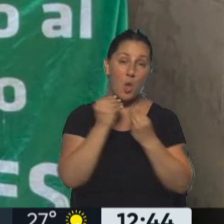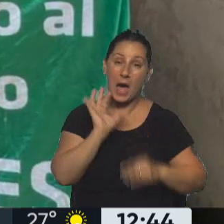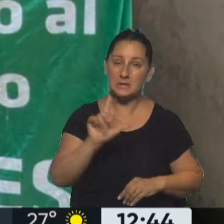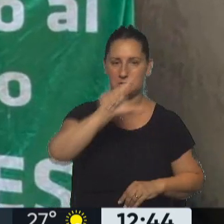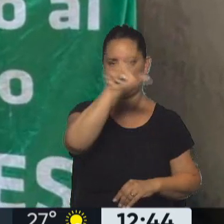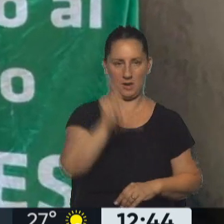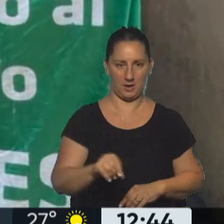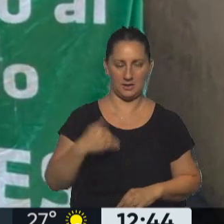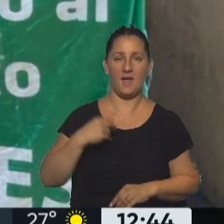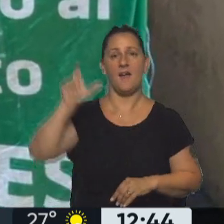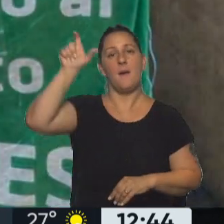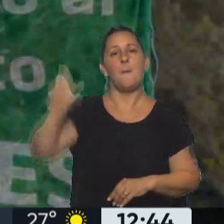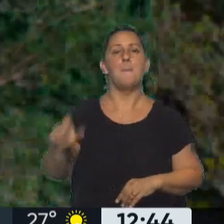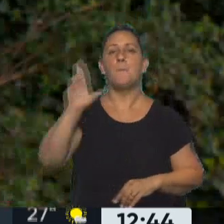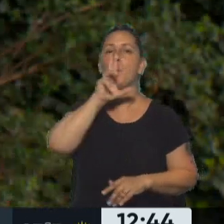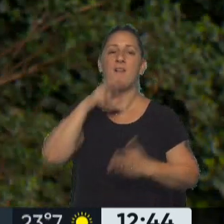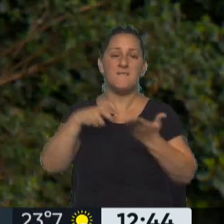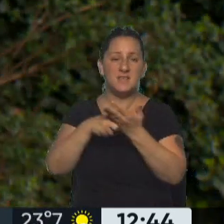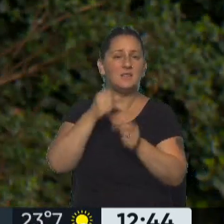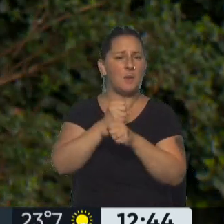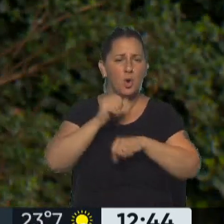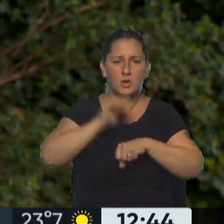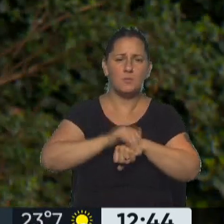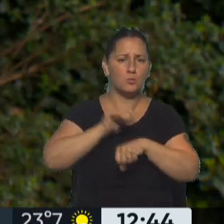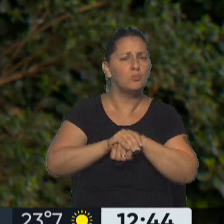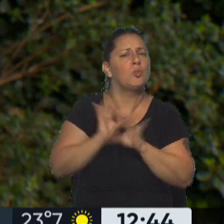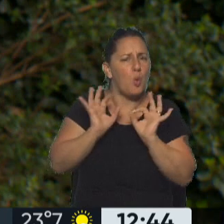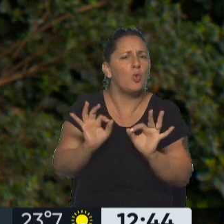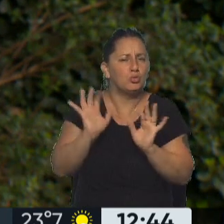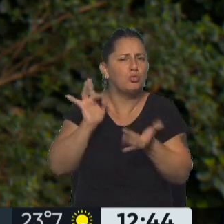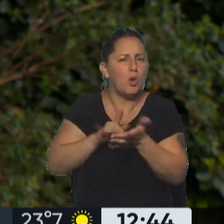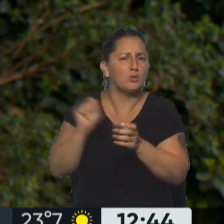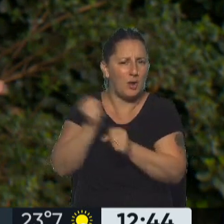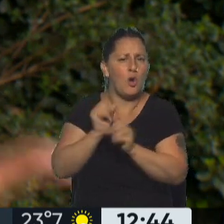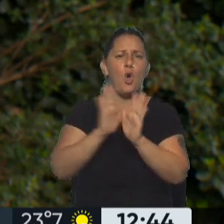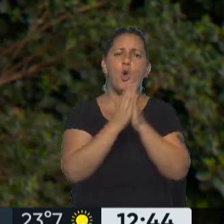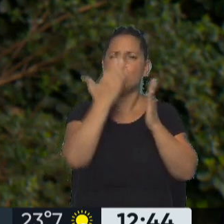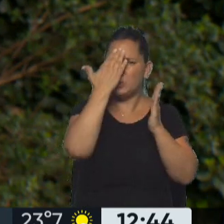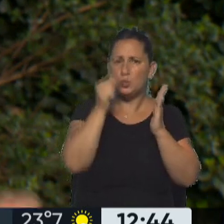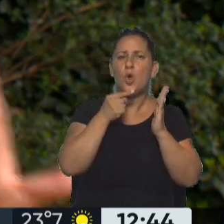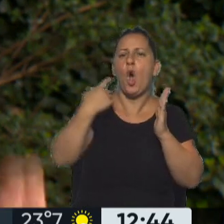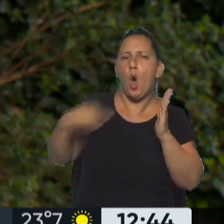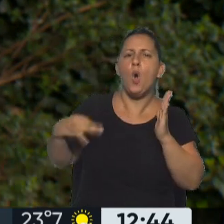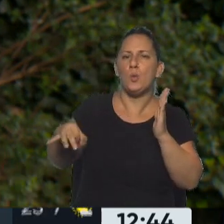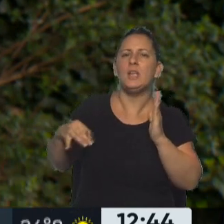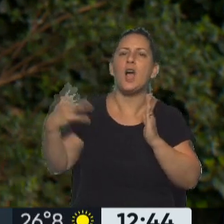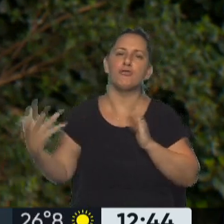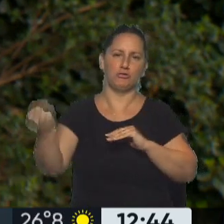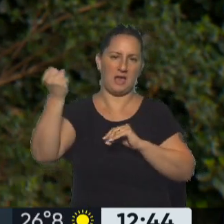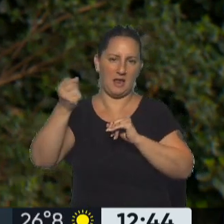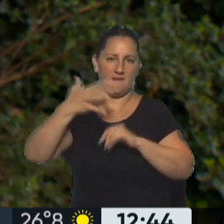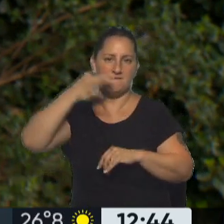la fiscal trabajó con muchísima responsabilidad en cumplimiento de su deber la Constitución nacional la obliga a buscar la verdad